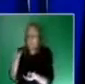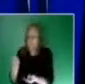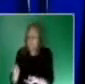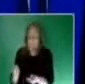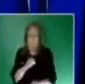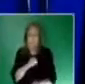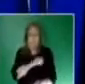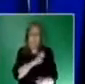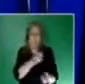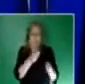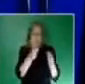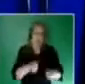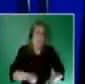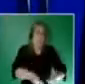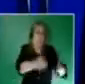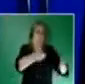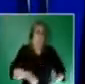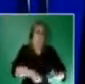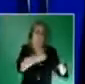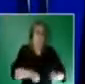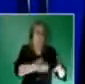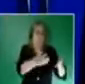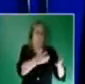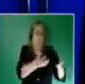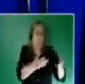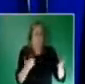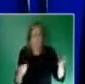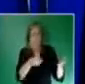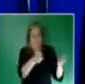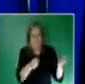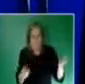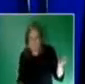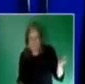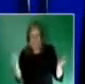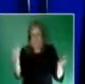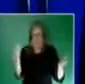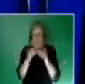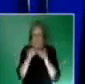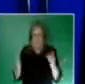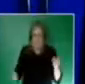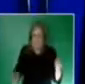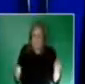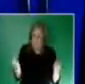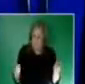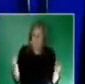en la que estamos, hija del mercado, hija de la competencia,